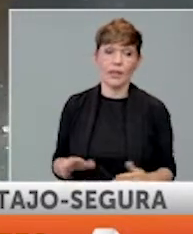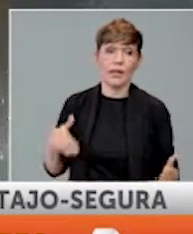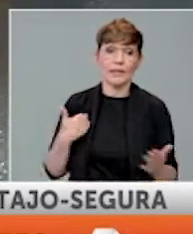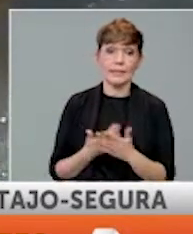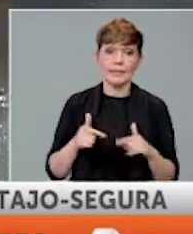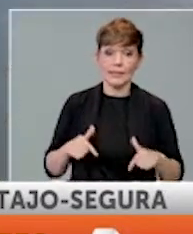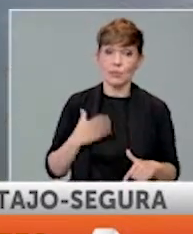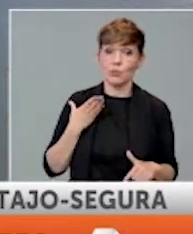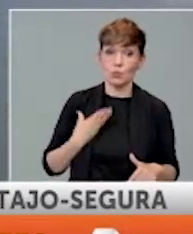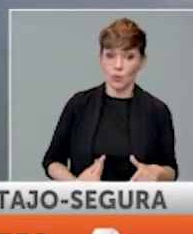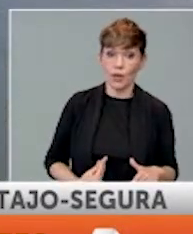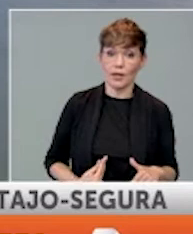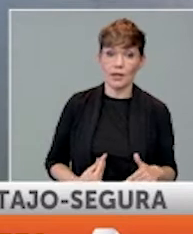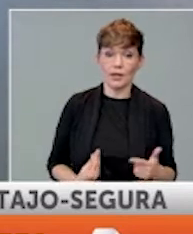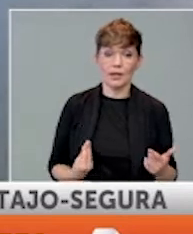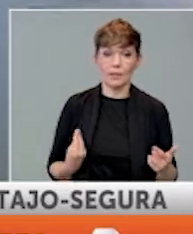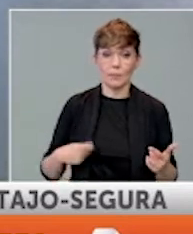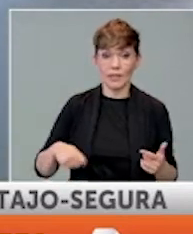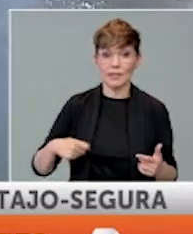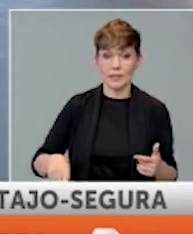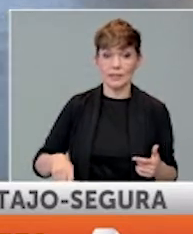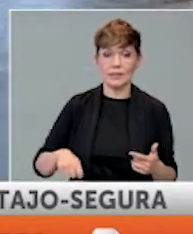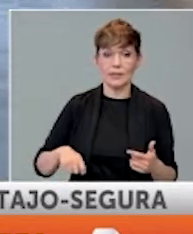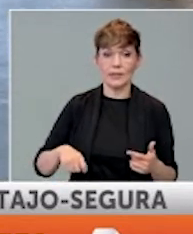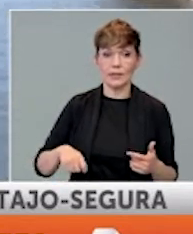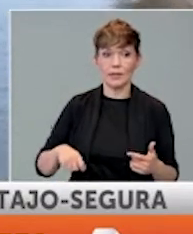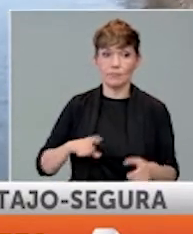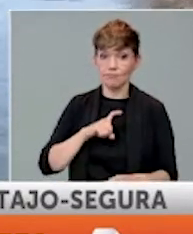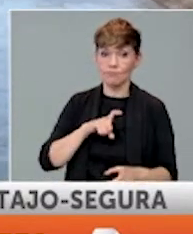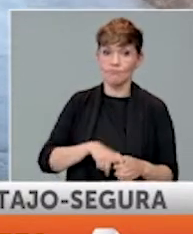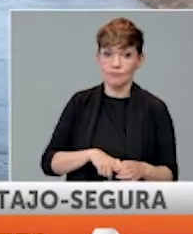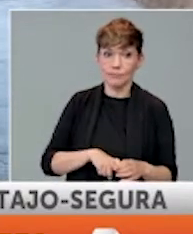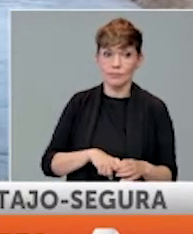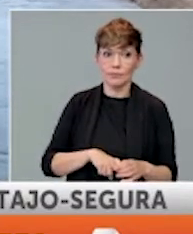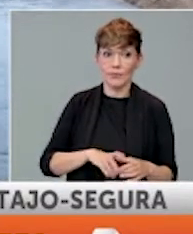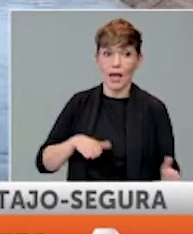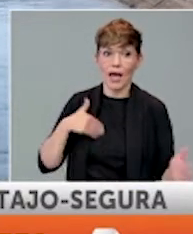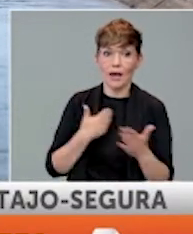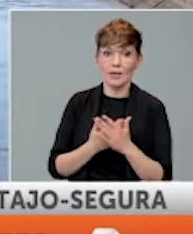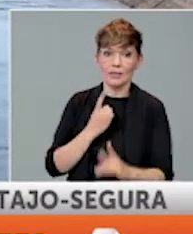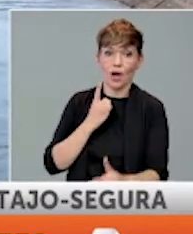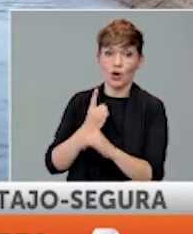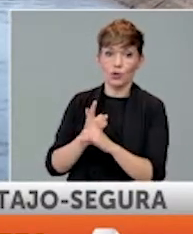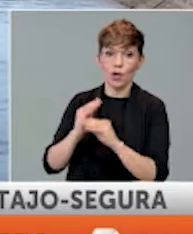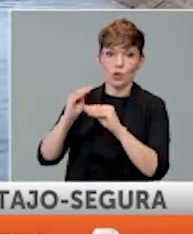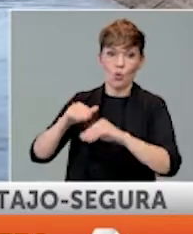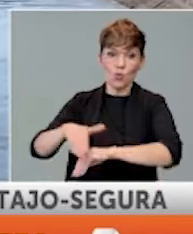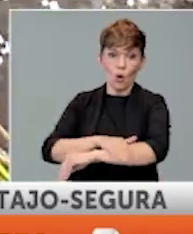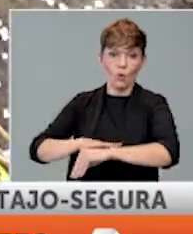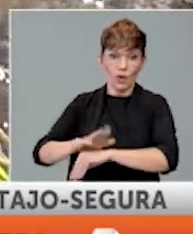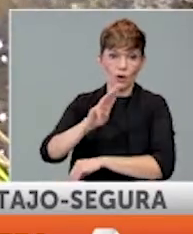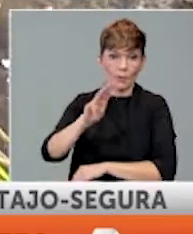Murcia el presidente estuvo manifestándose incluso en contra de su propio gobierno nacional. Por lo tanto, yo espero